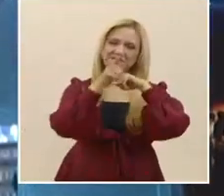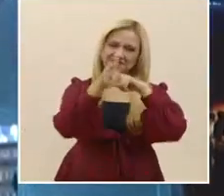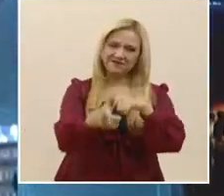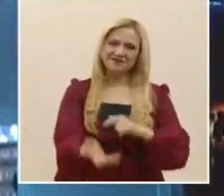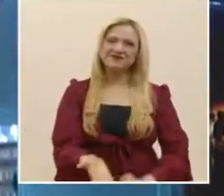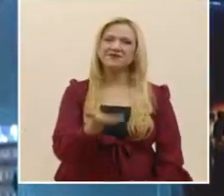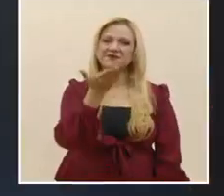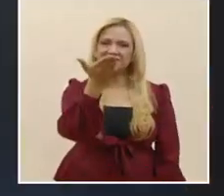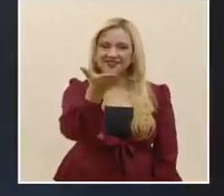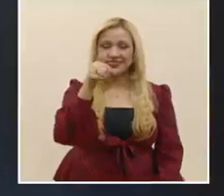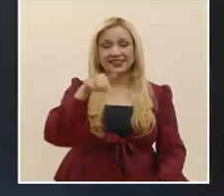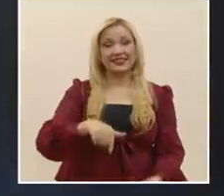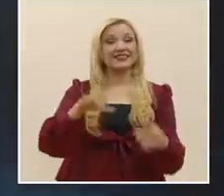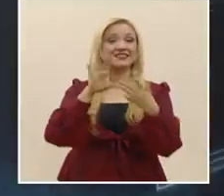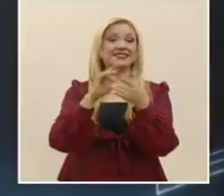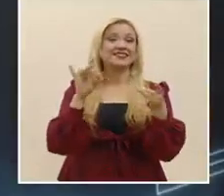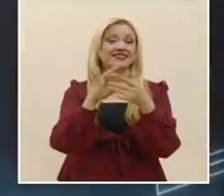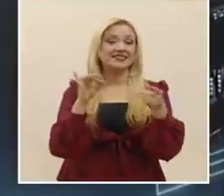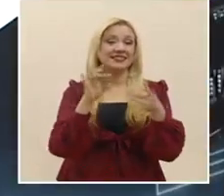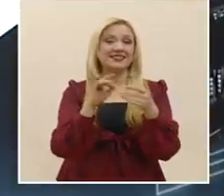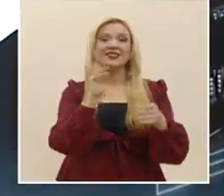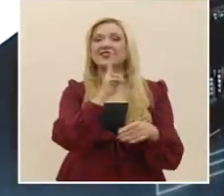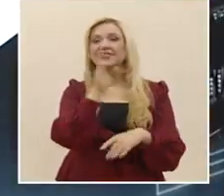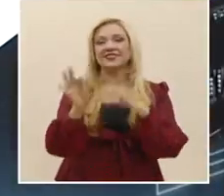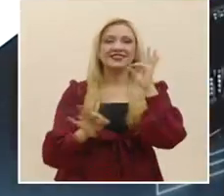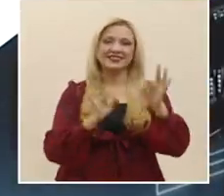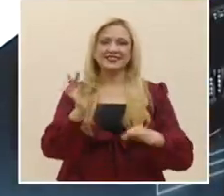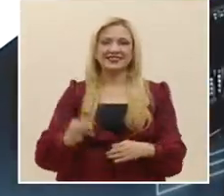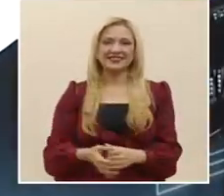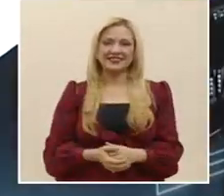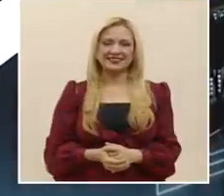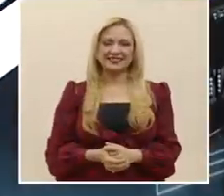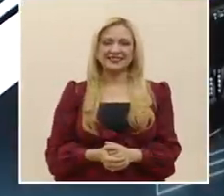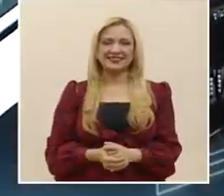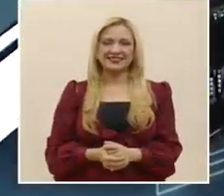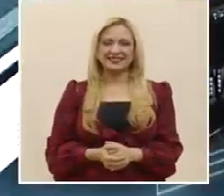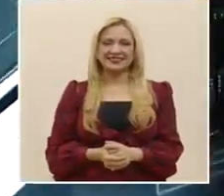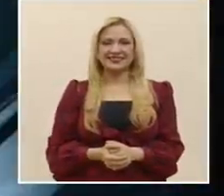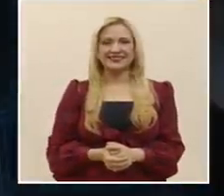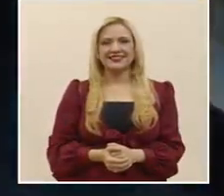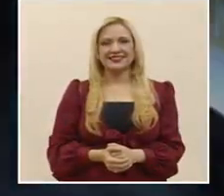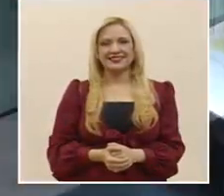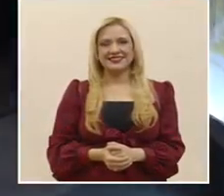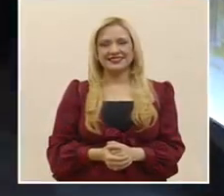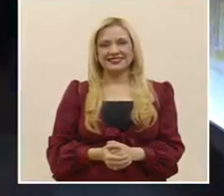y regresamos con más aquí en Semanario Judicial.